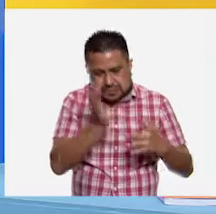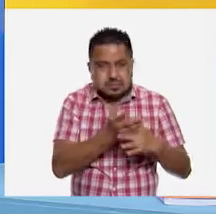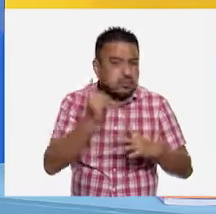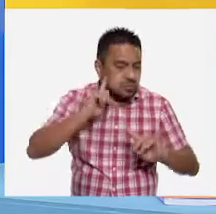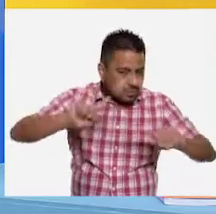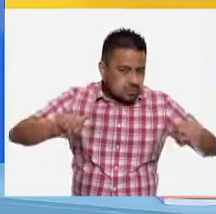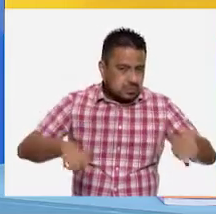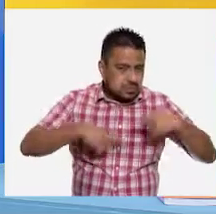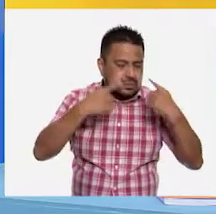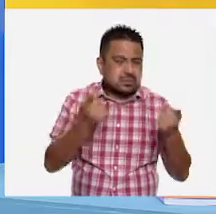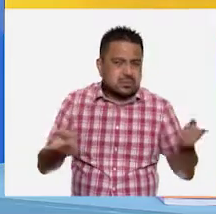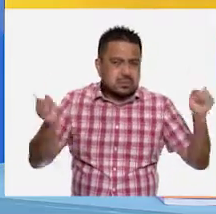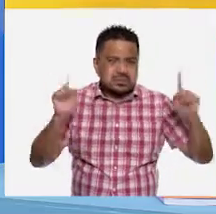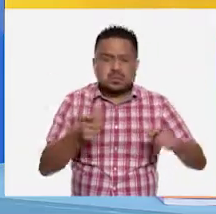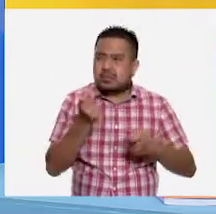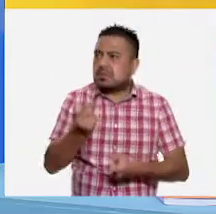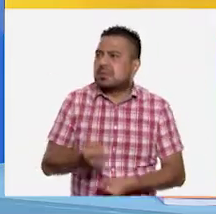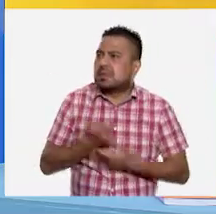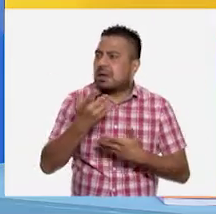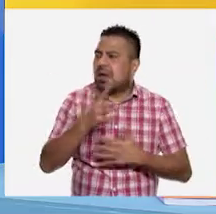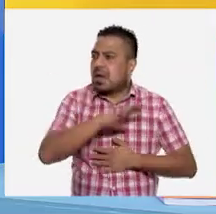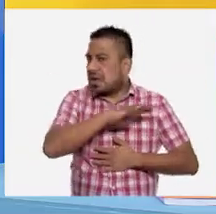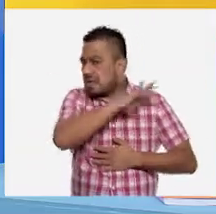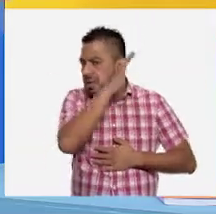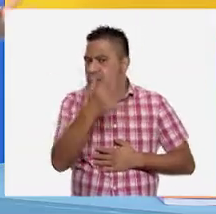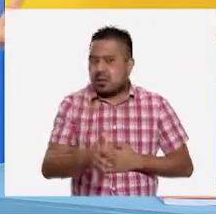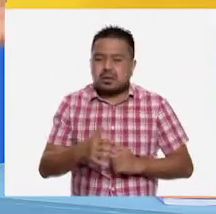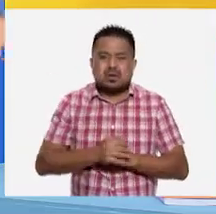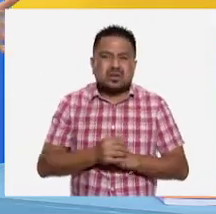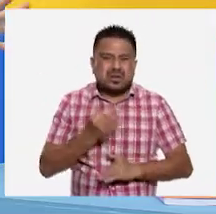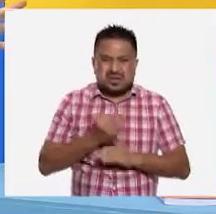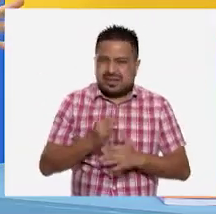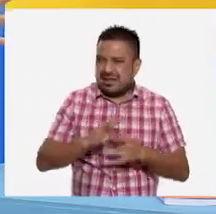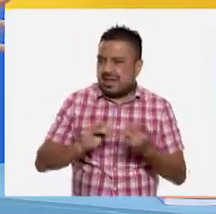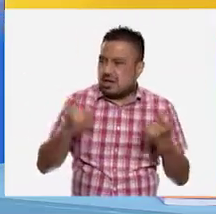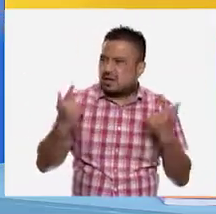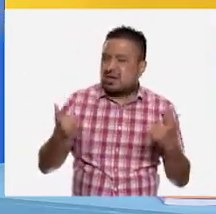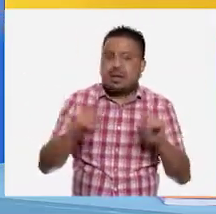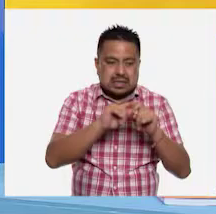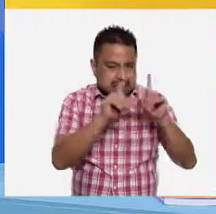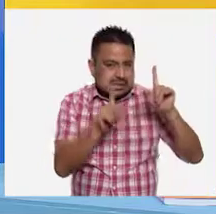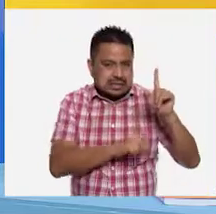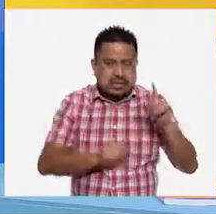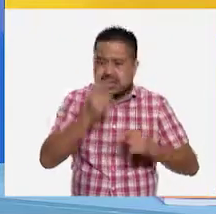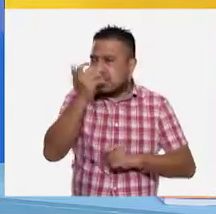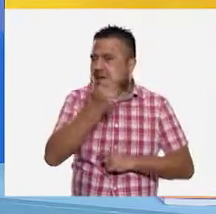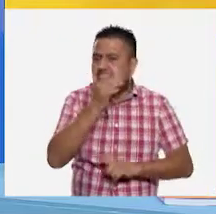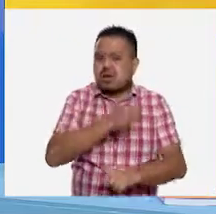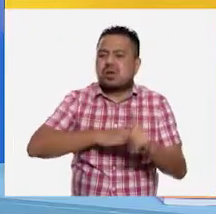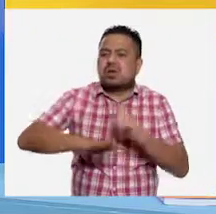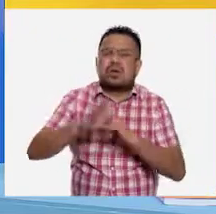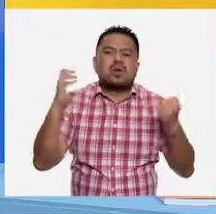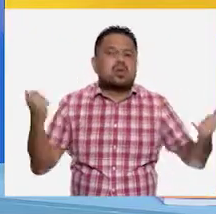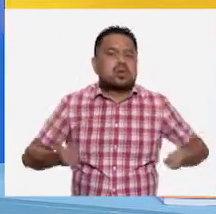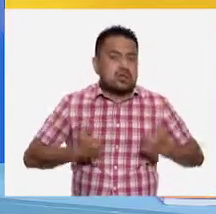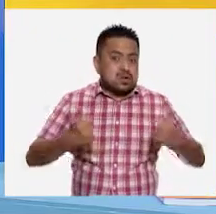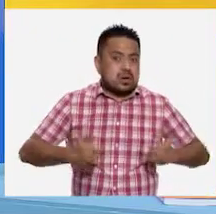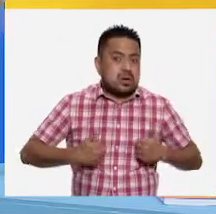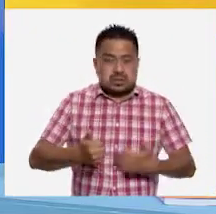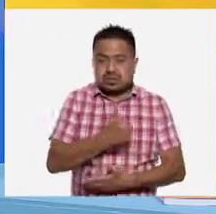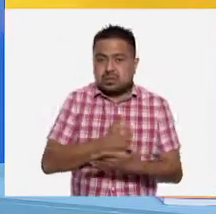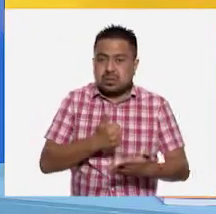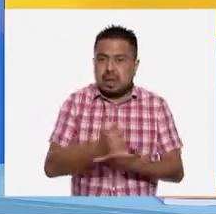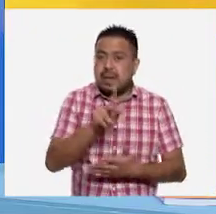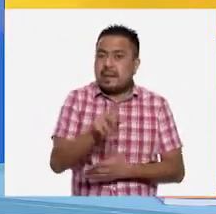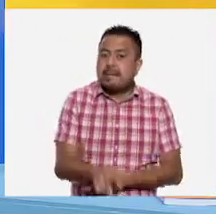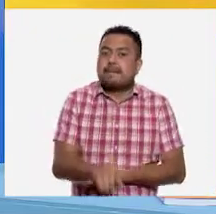se convirtió en el modo de expresión generalizado. Ya hablamos del rock nacional, que se popularizó entre la juventud de las ciudades,